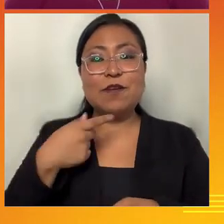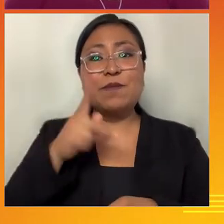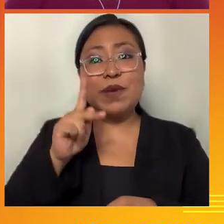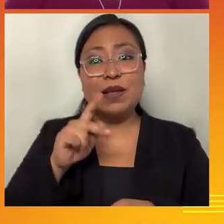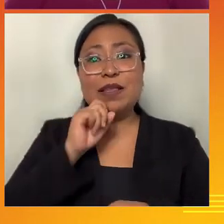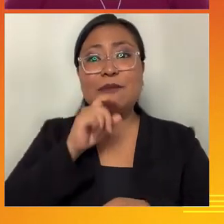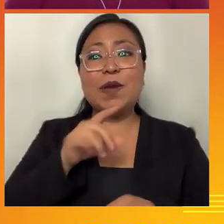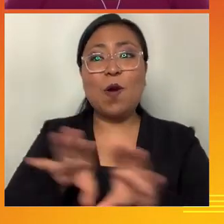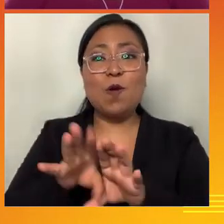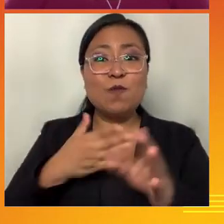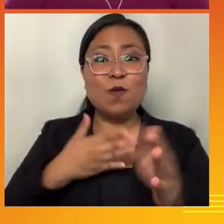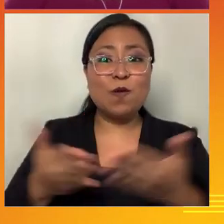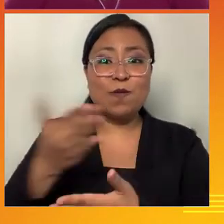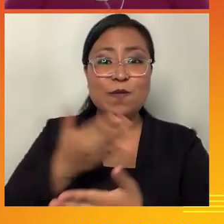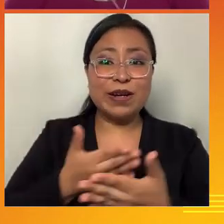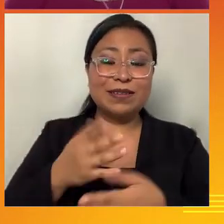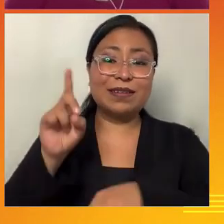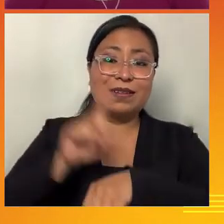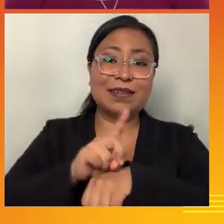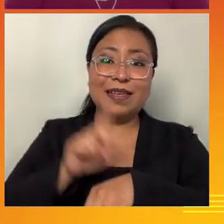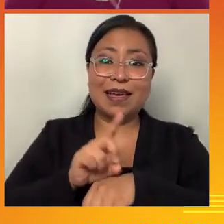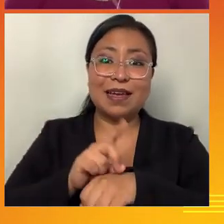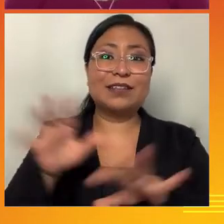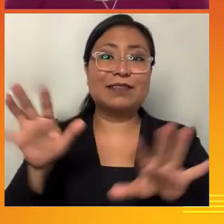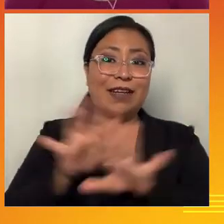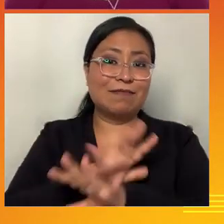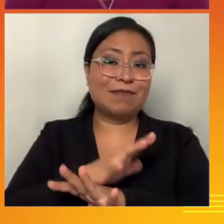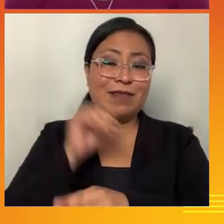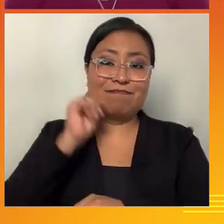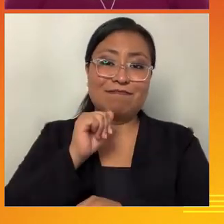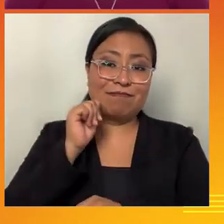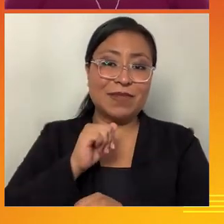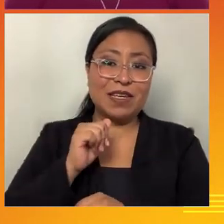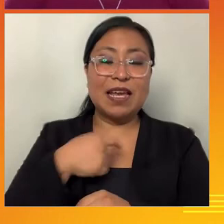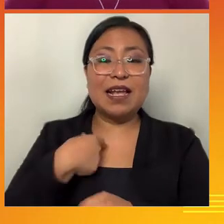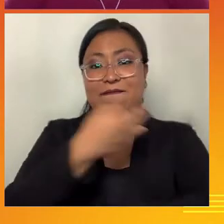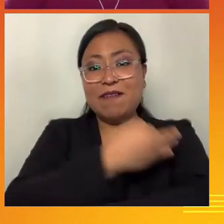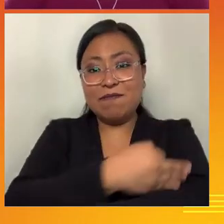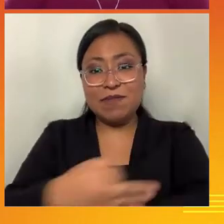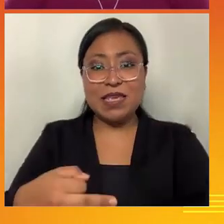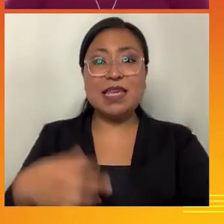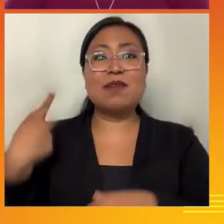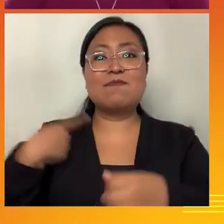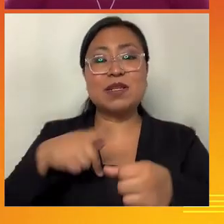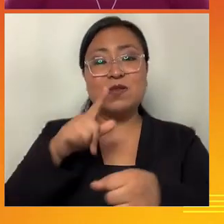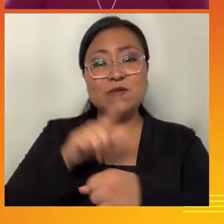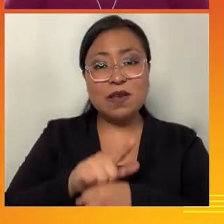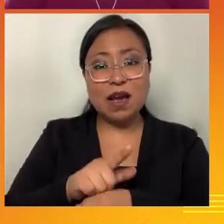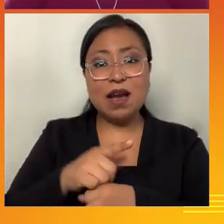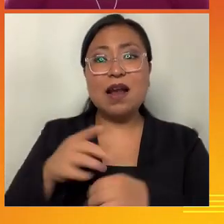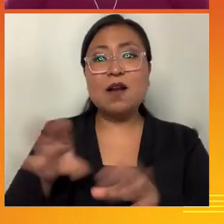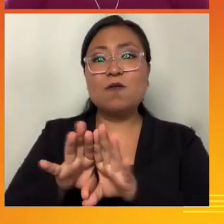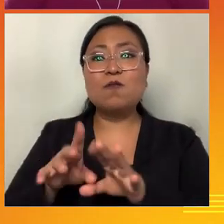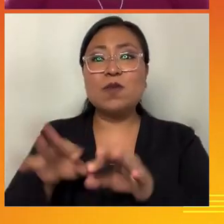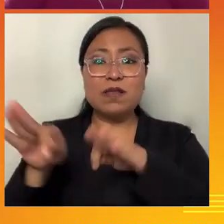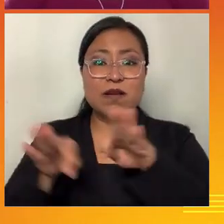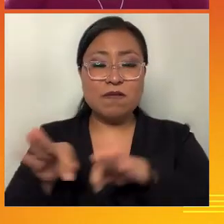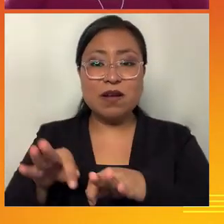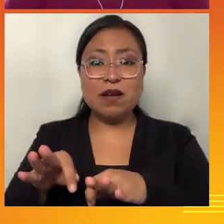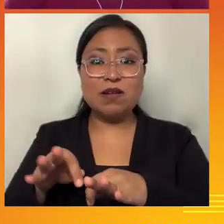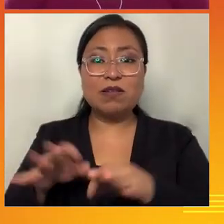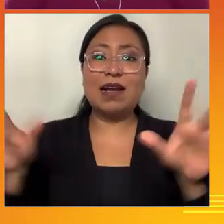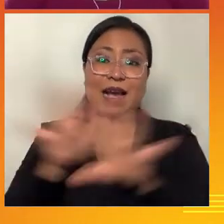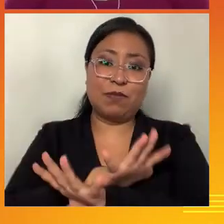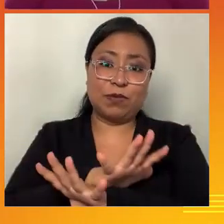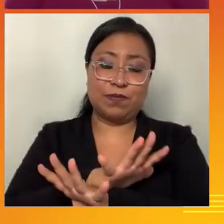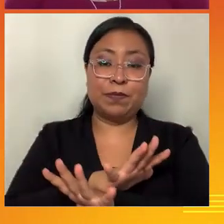en el día a día, ¿no? En nuestra vida social, familiar, personal y en todos los aspectos. Pero bueno,